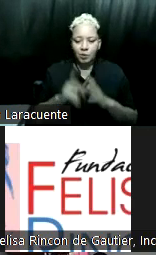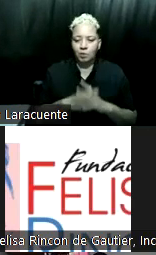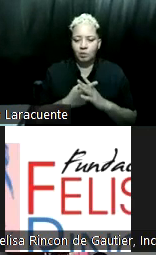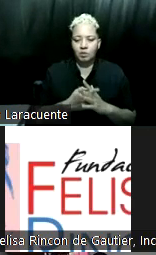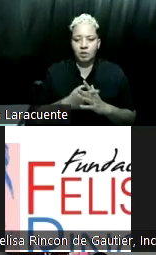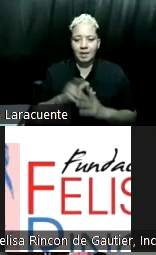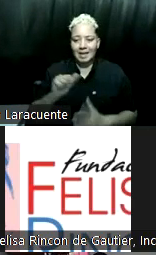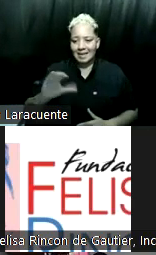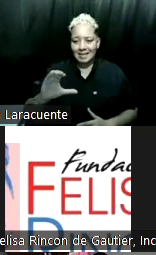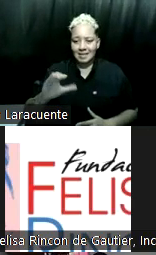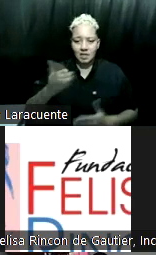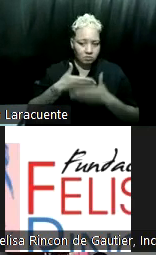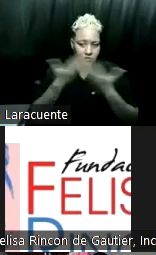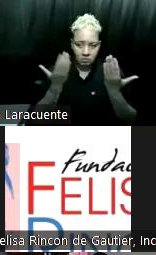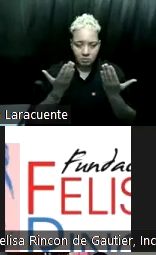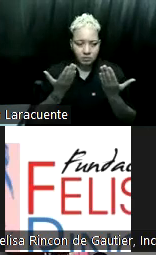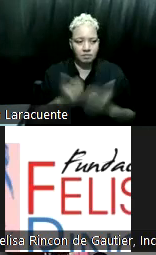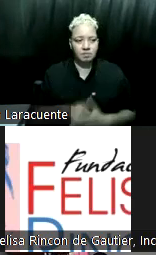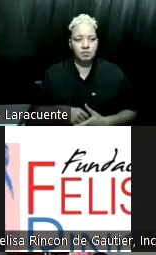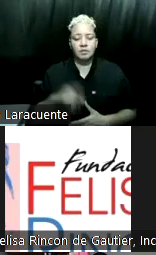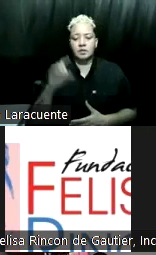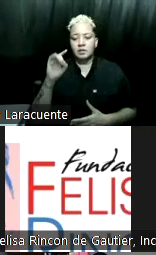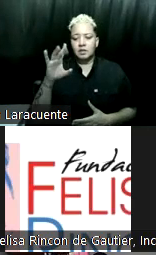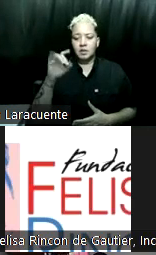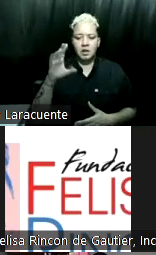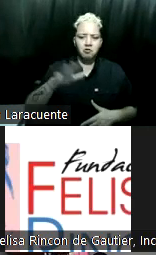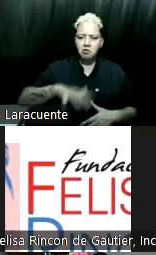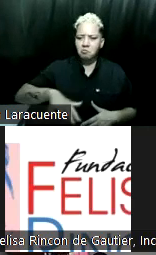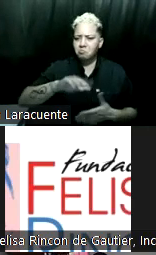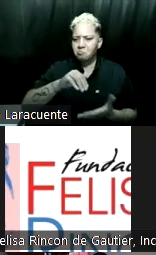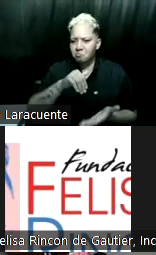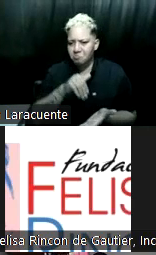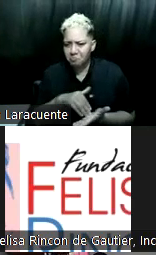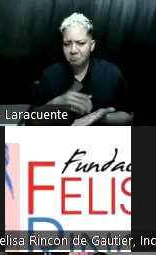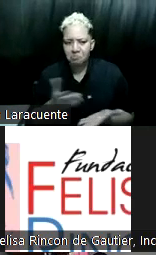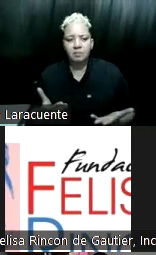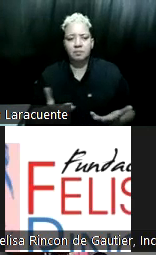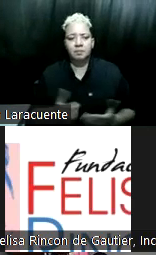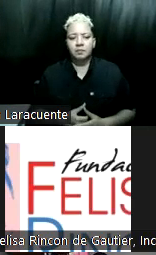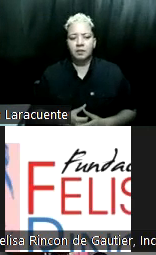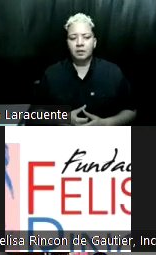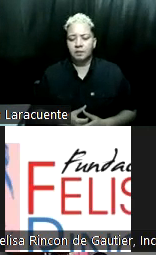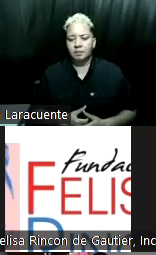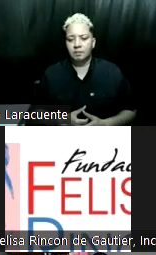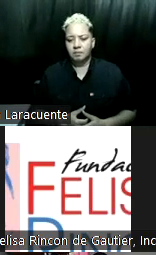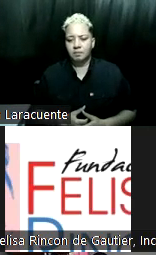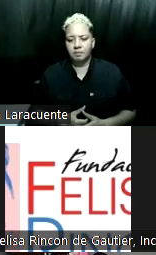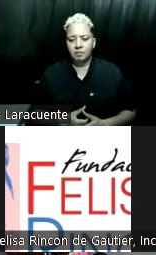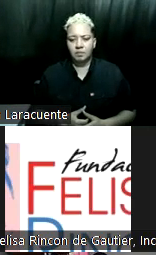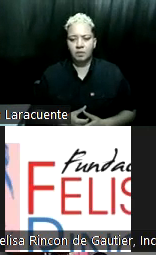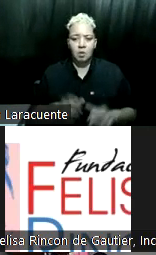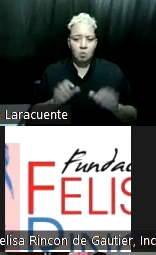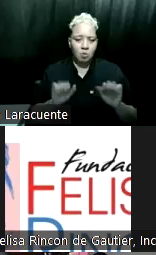aire acondicionado, eran canchas de pueblo, canchas relativamente, eh, podríamos